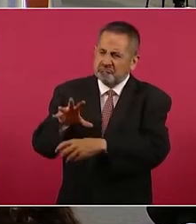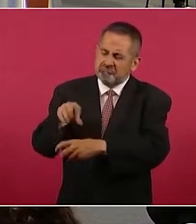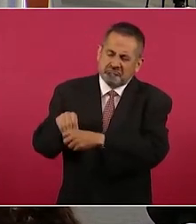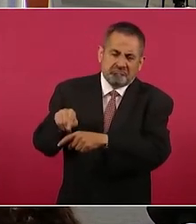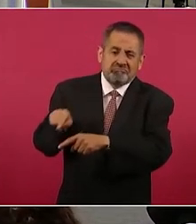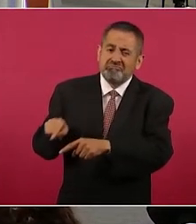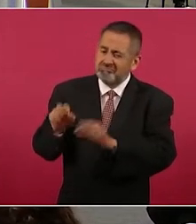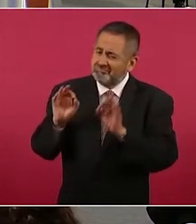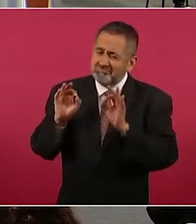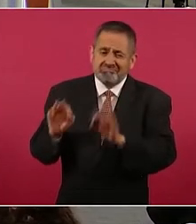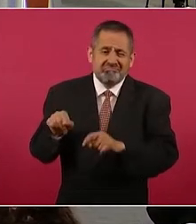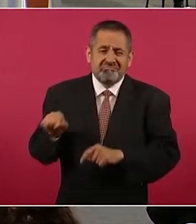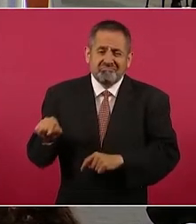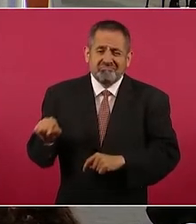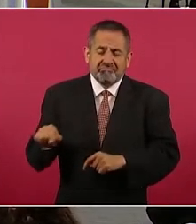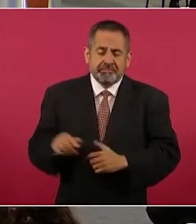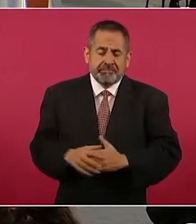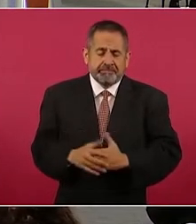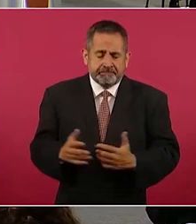y